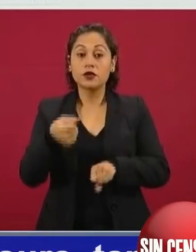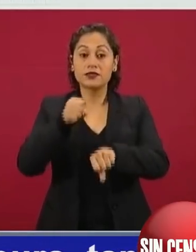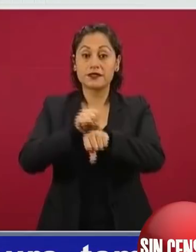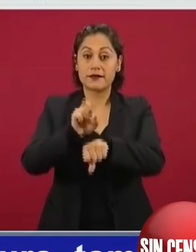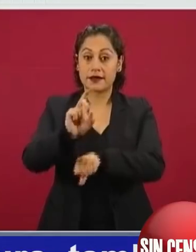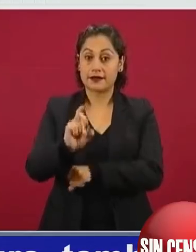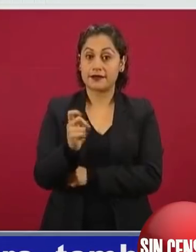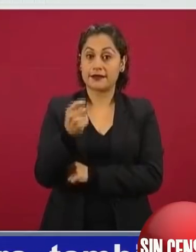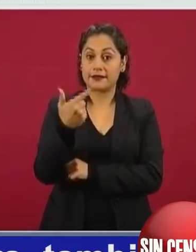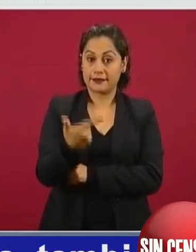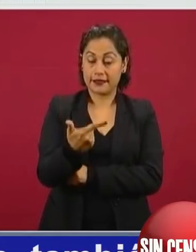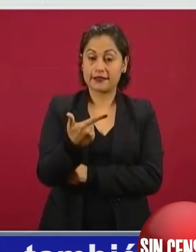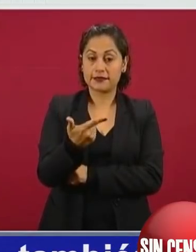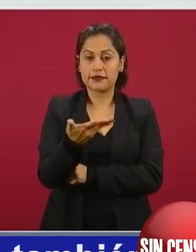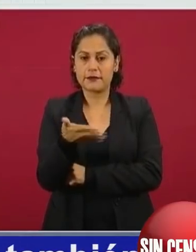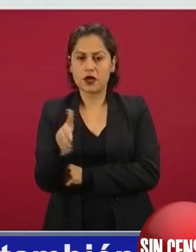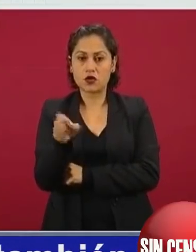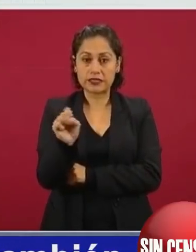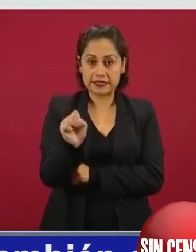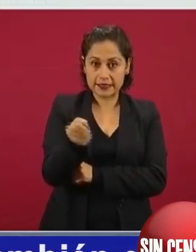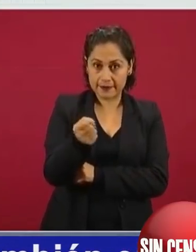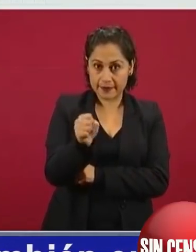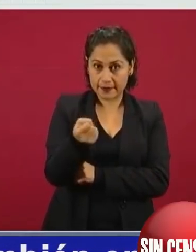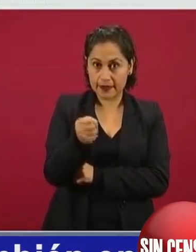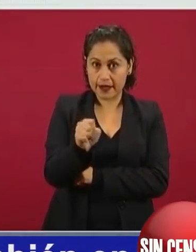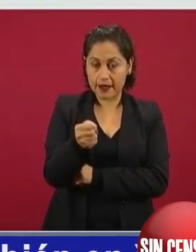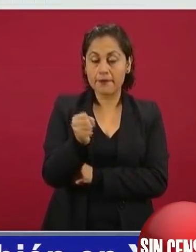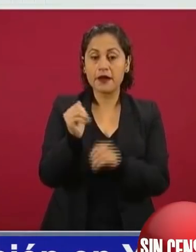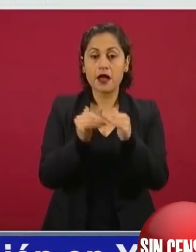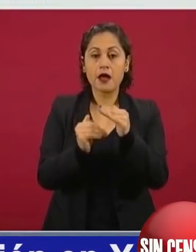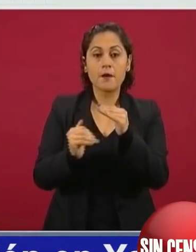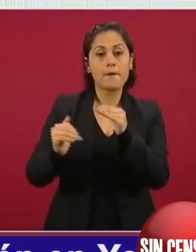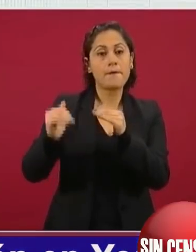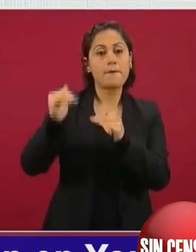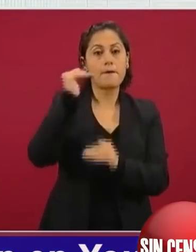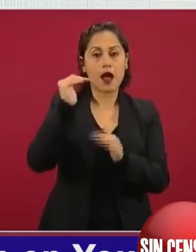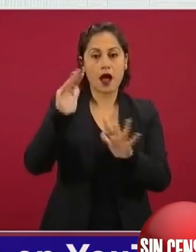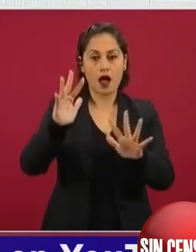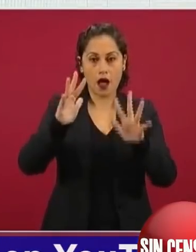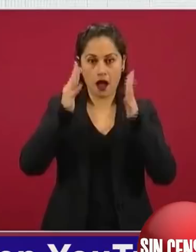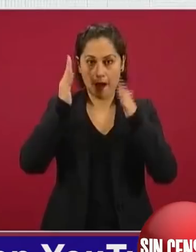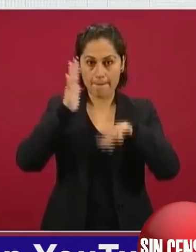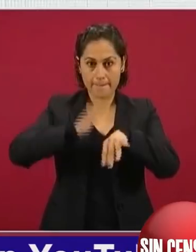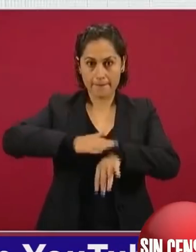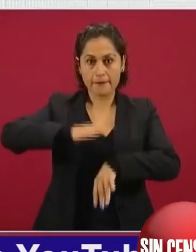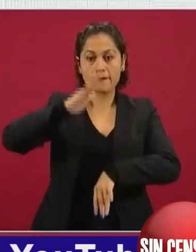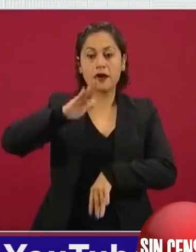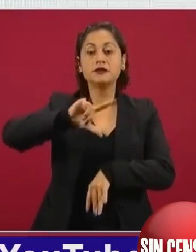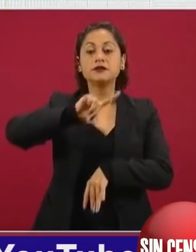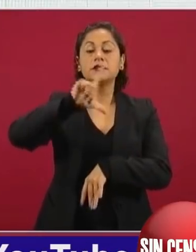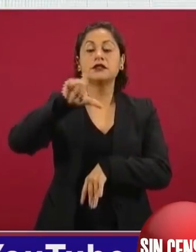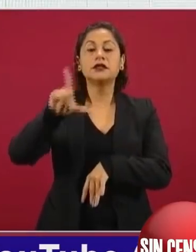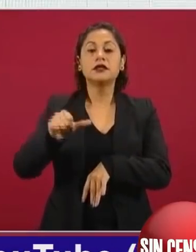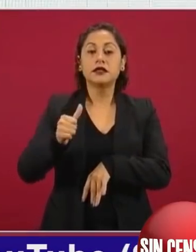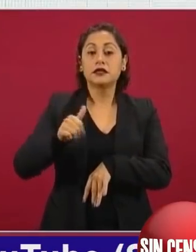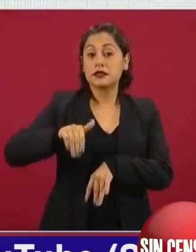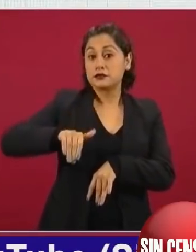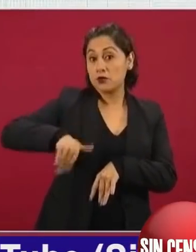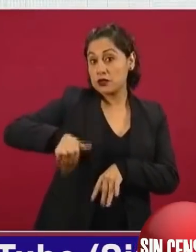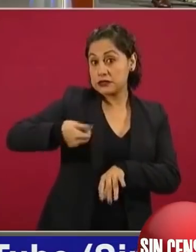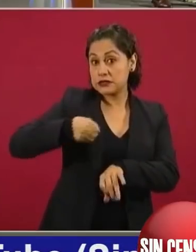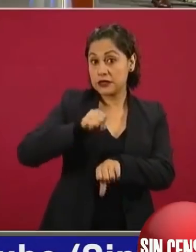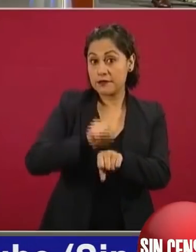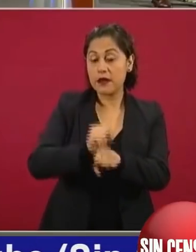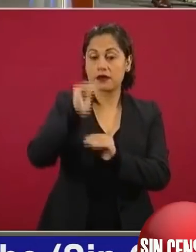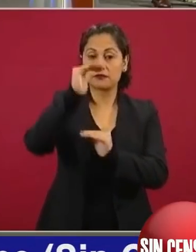año, segunda semana de septiembre, un incremento más acelerado, y en el último periodo semanal una reducción.